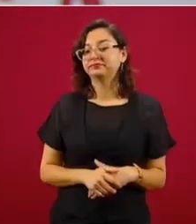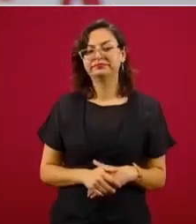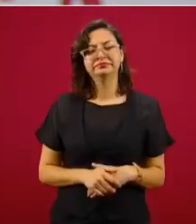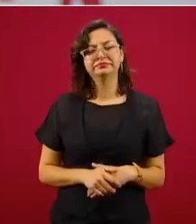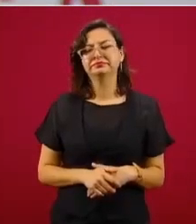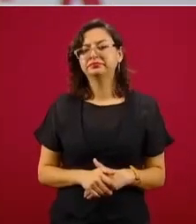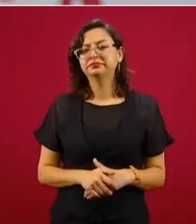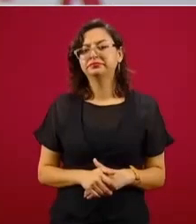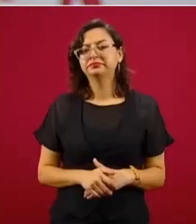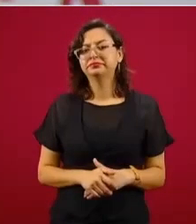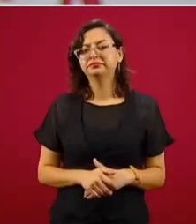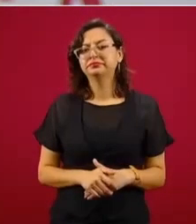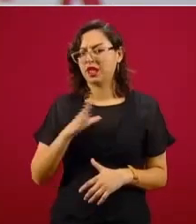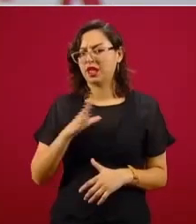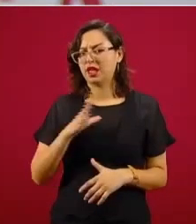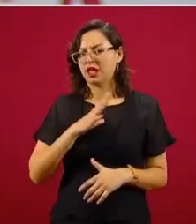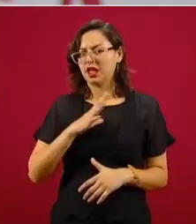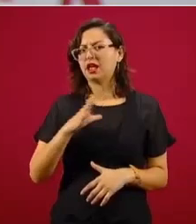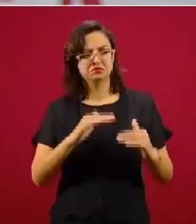repartido.